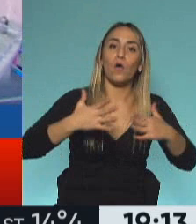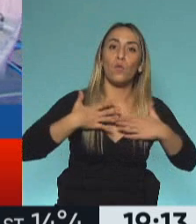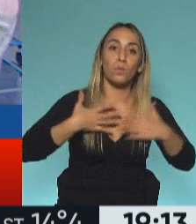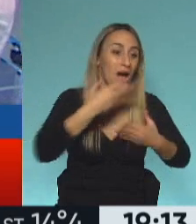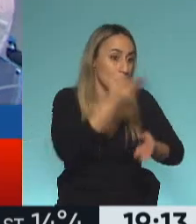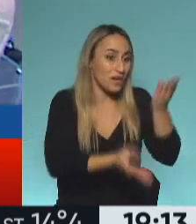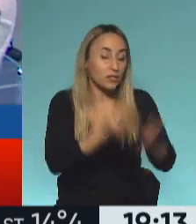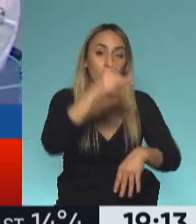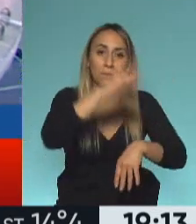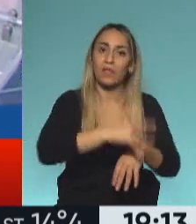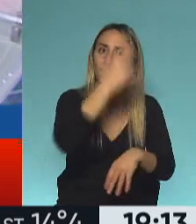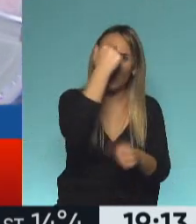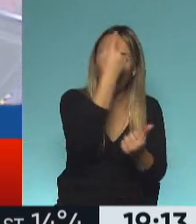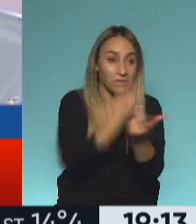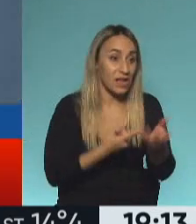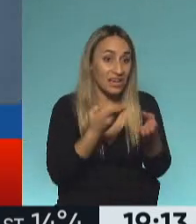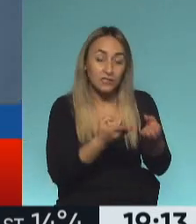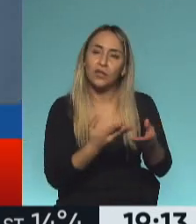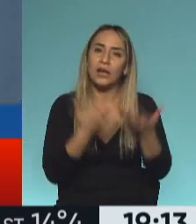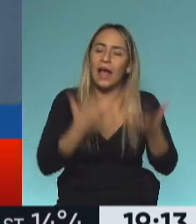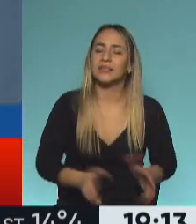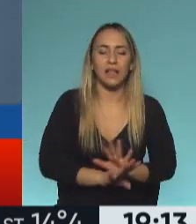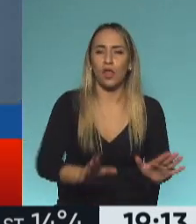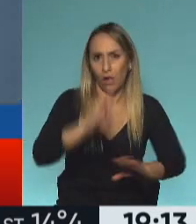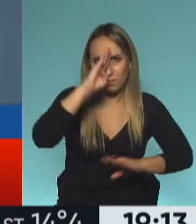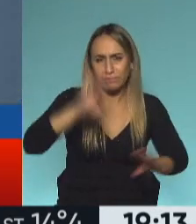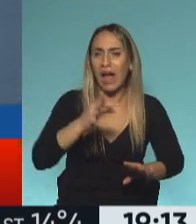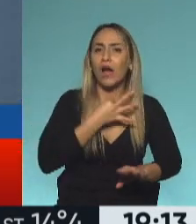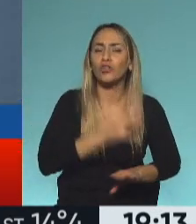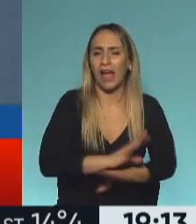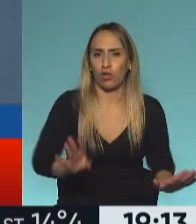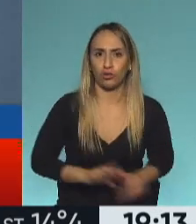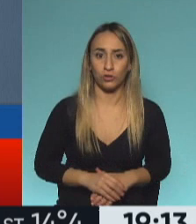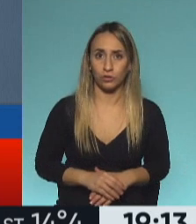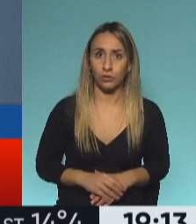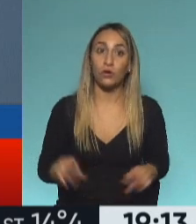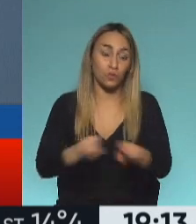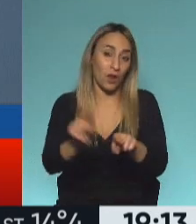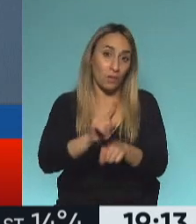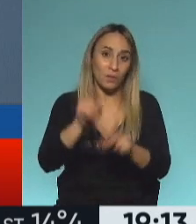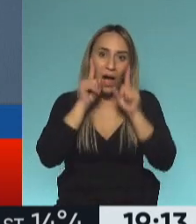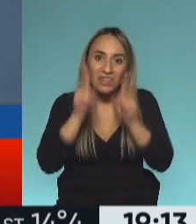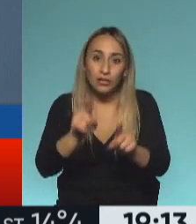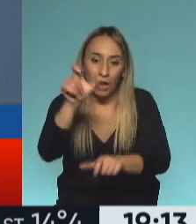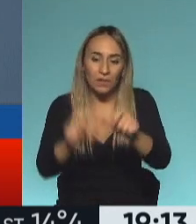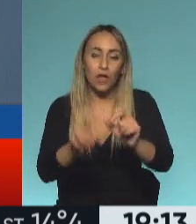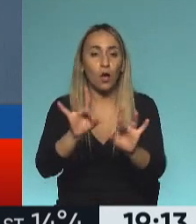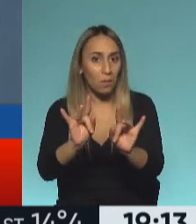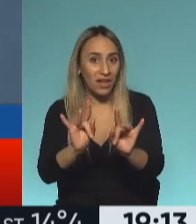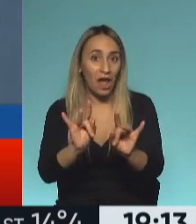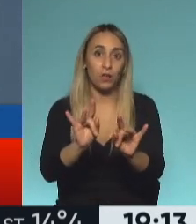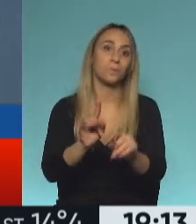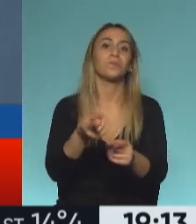agotado. Y no es lo mismo atender a los pacientes complicados como son estos, sin un tratamiento específico,